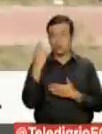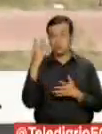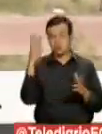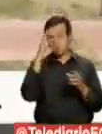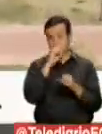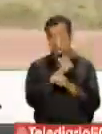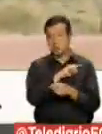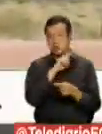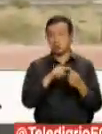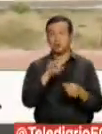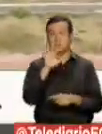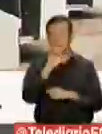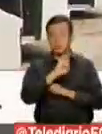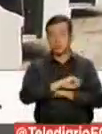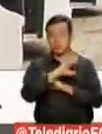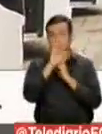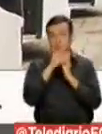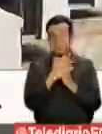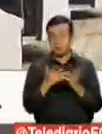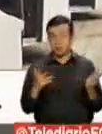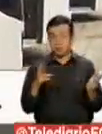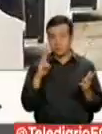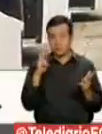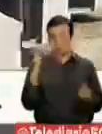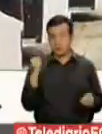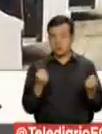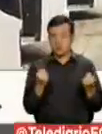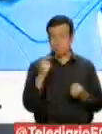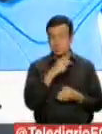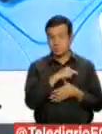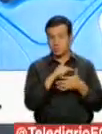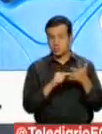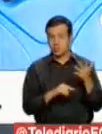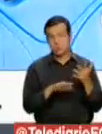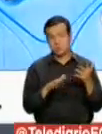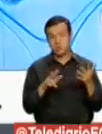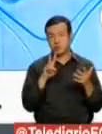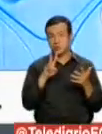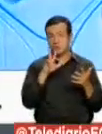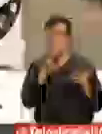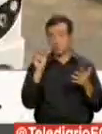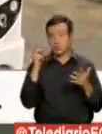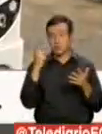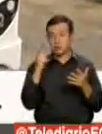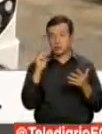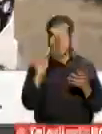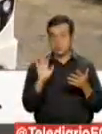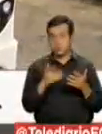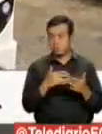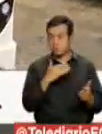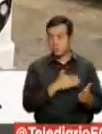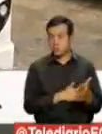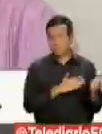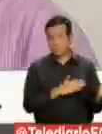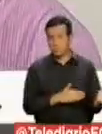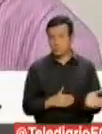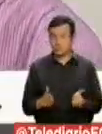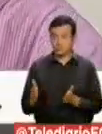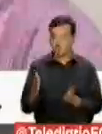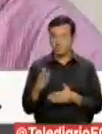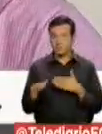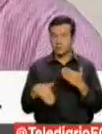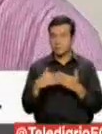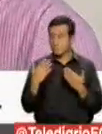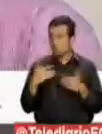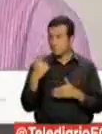noche hasta las 5 de la mañana. Los 20 automotores podrán circular un promedio de 230 kilómetros antes de una recarga. Nosotros